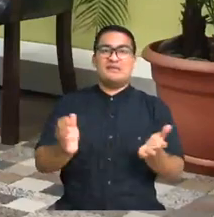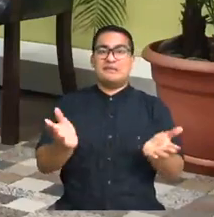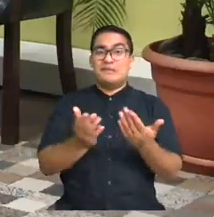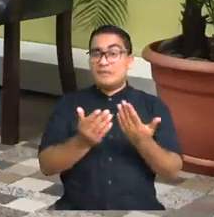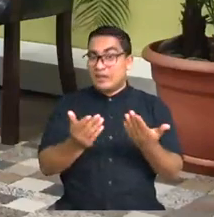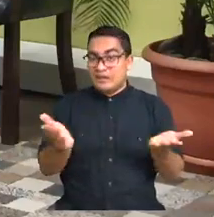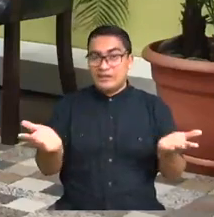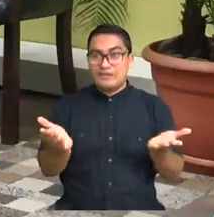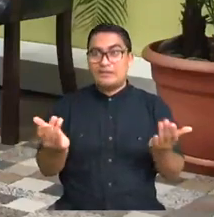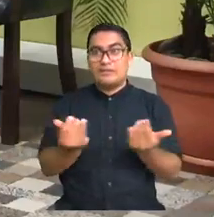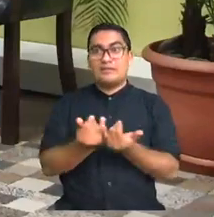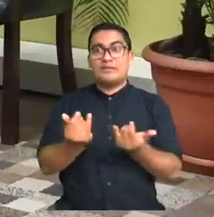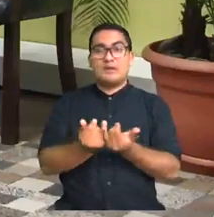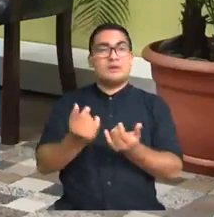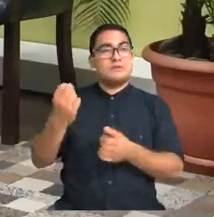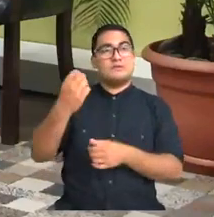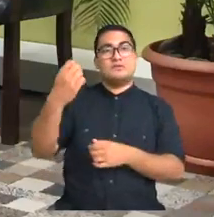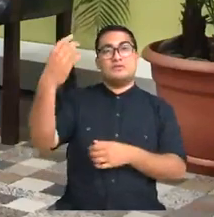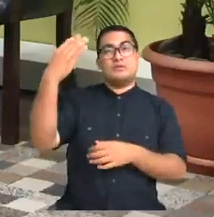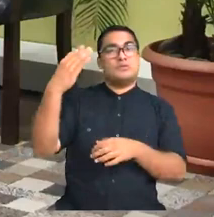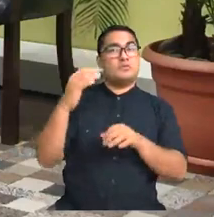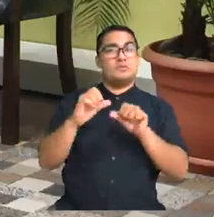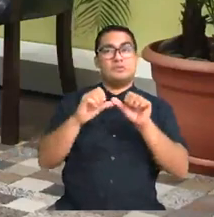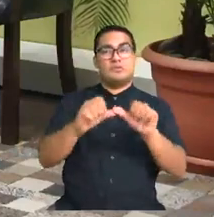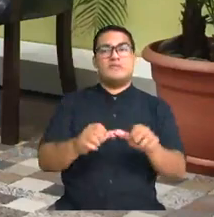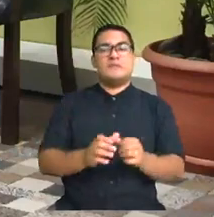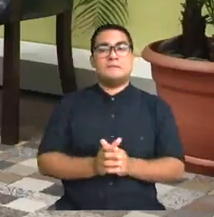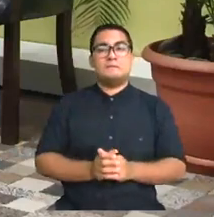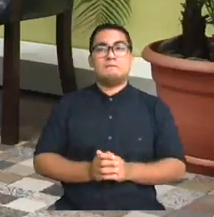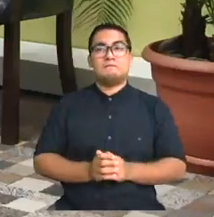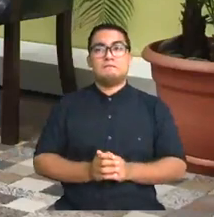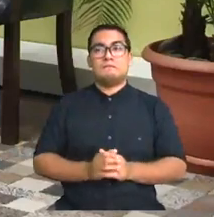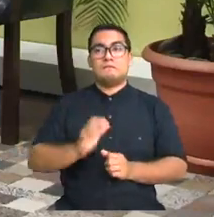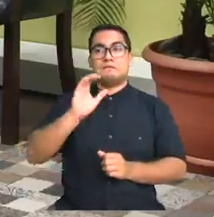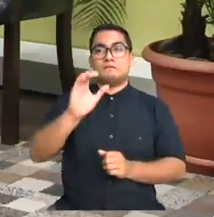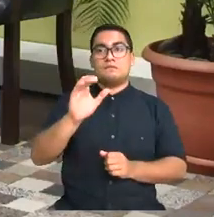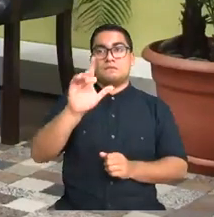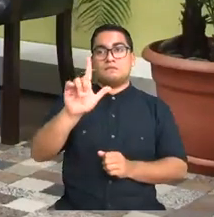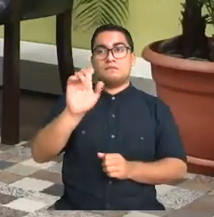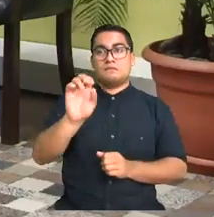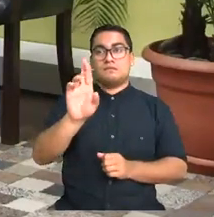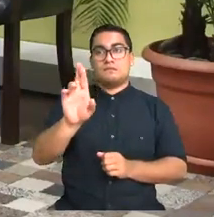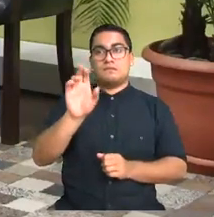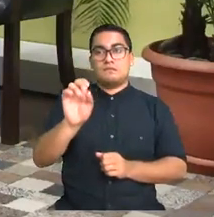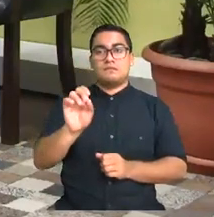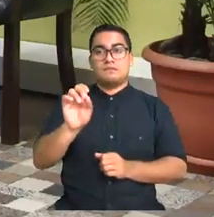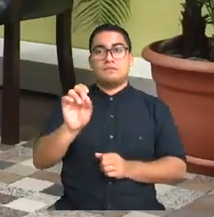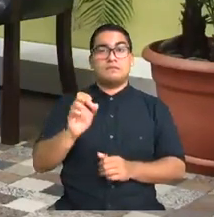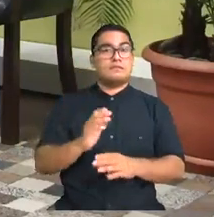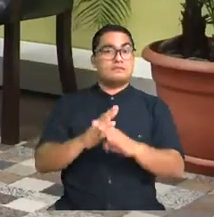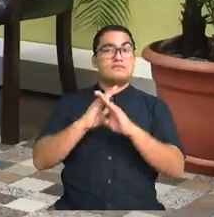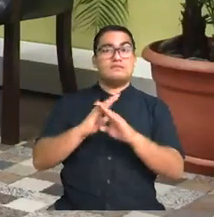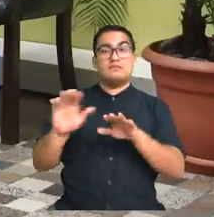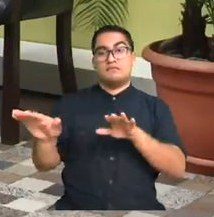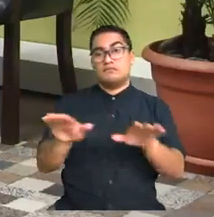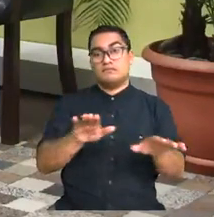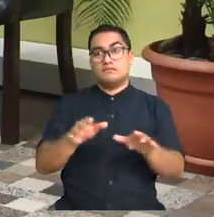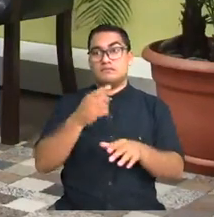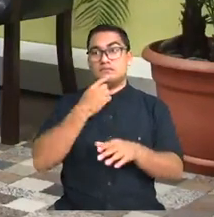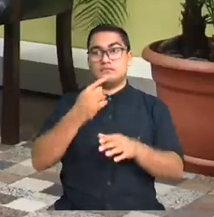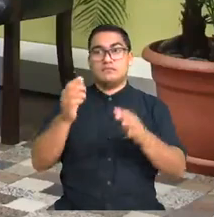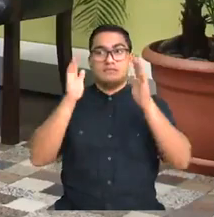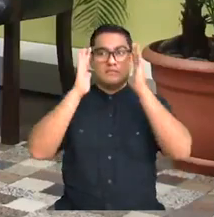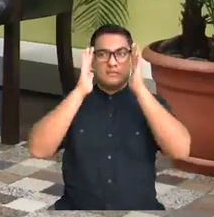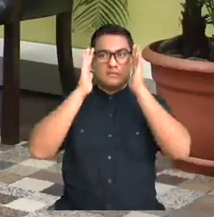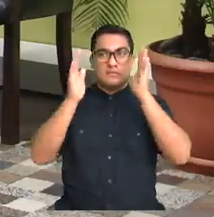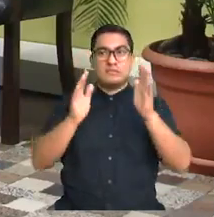es como que esté expuesto del todo. Ahora, por la parte del cloro no nos podemos evitar nada. Desgraciadamente, las